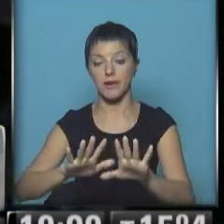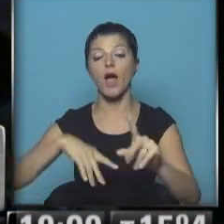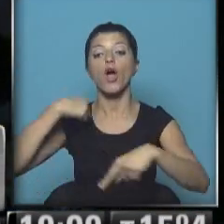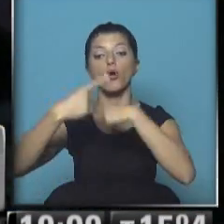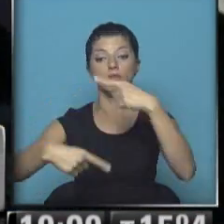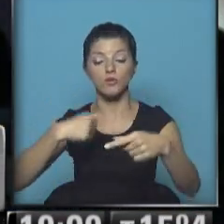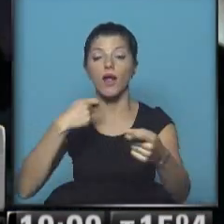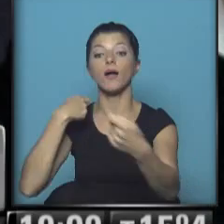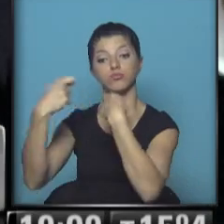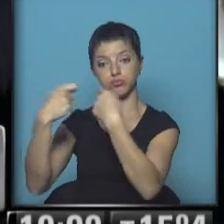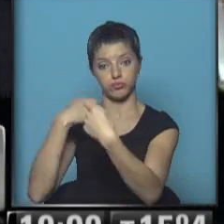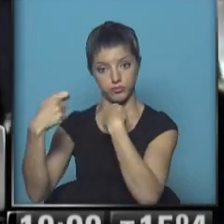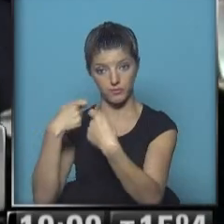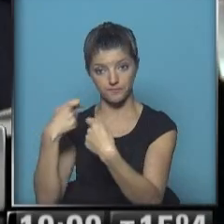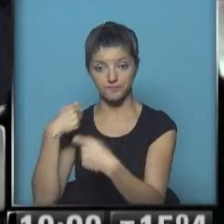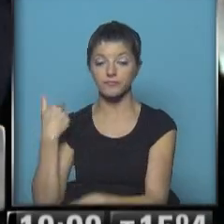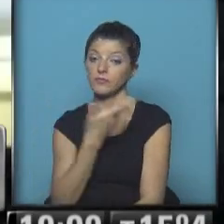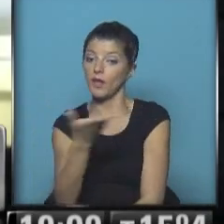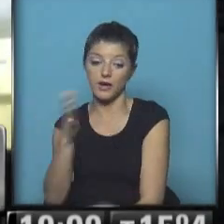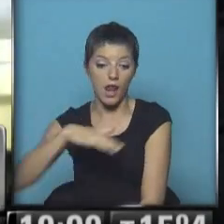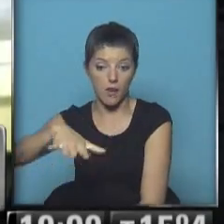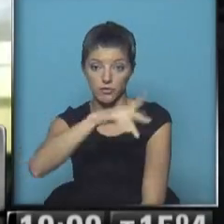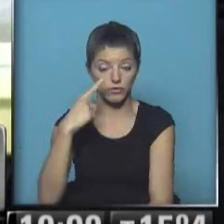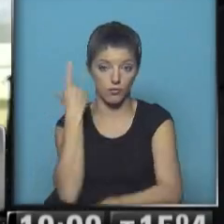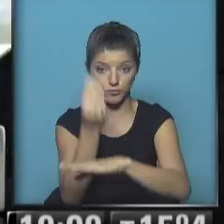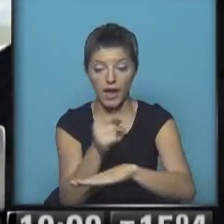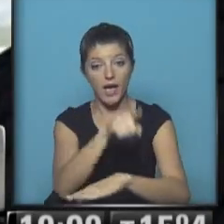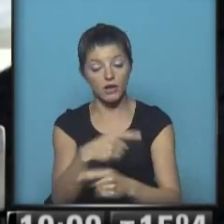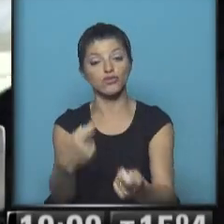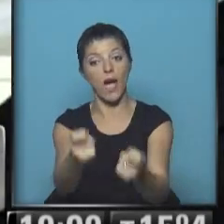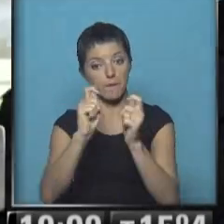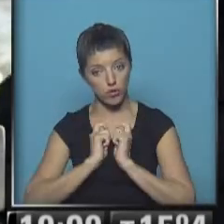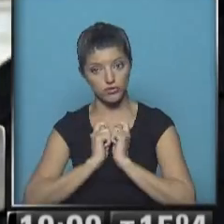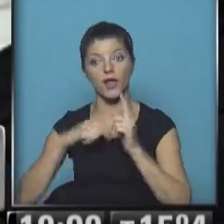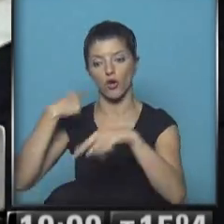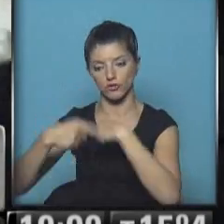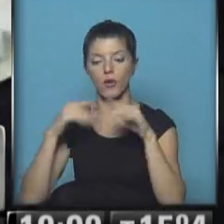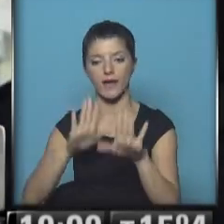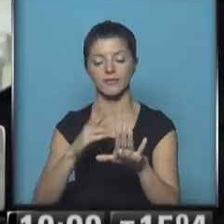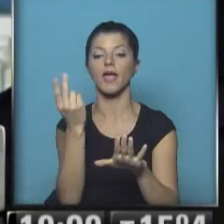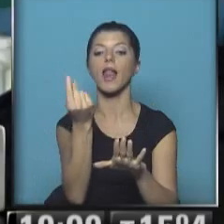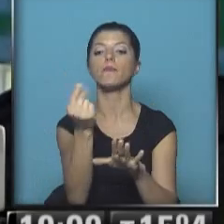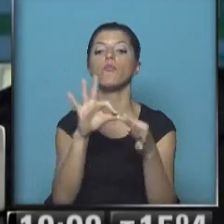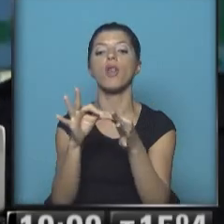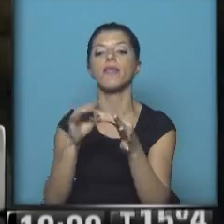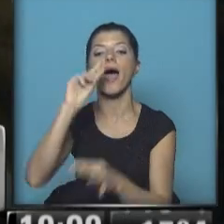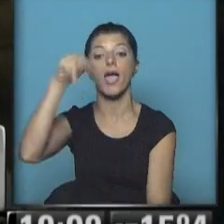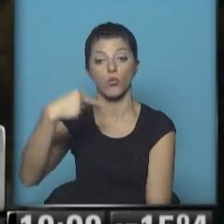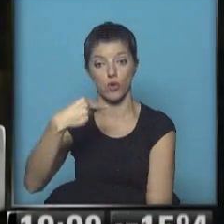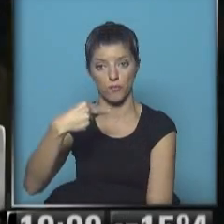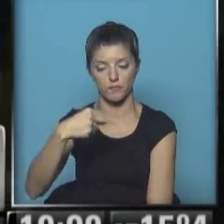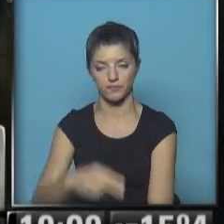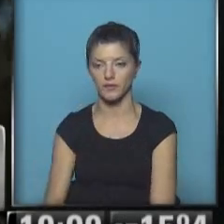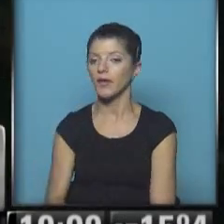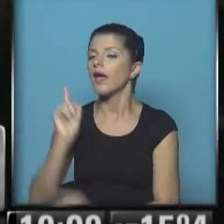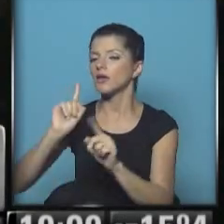las conversaciones y que la mayoría de la población está de acuerdo en seguir con el euro. Esto pasó en los últimos minutos. Finalmente